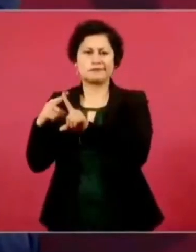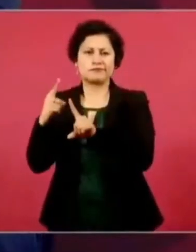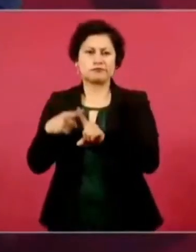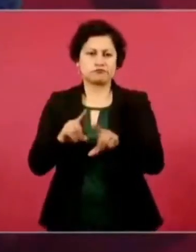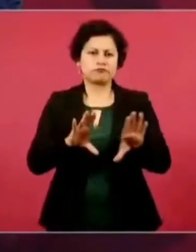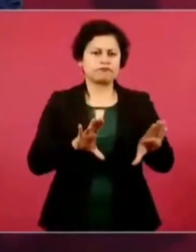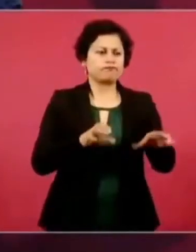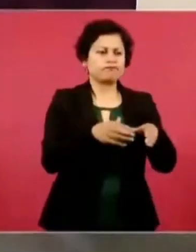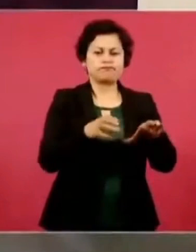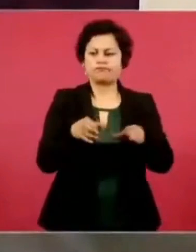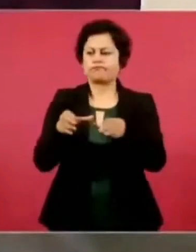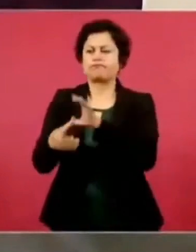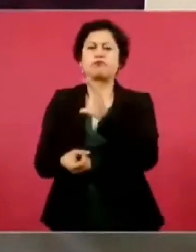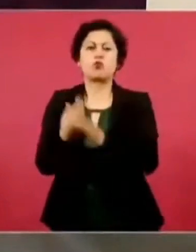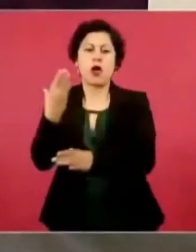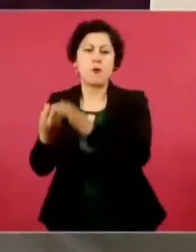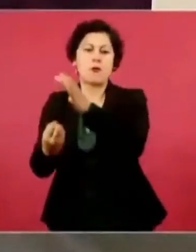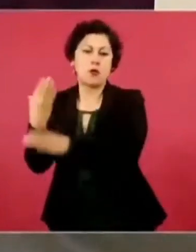Crearon